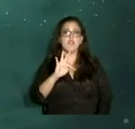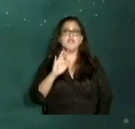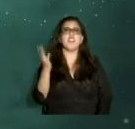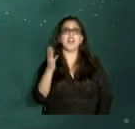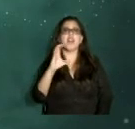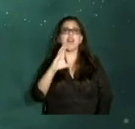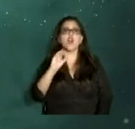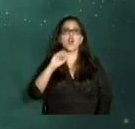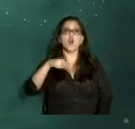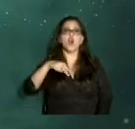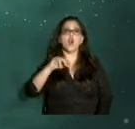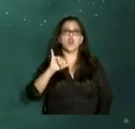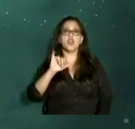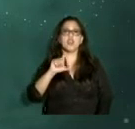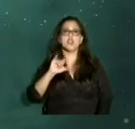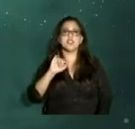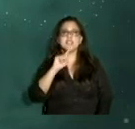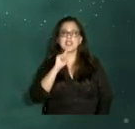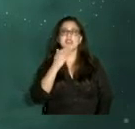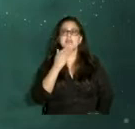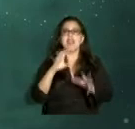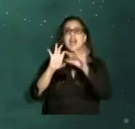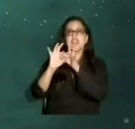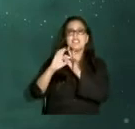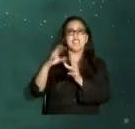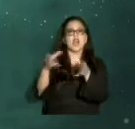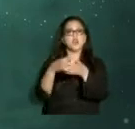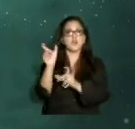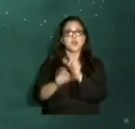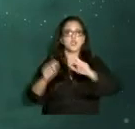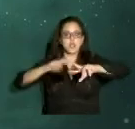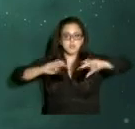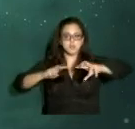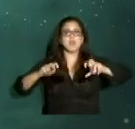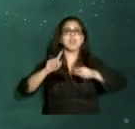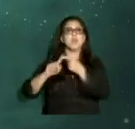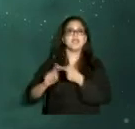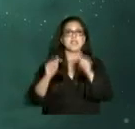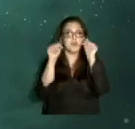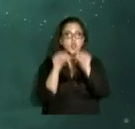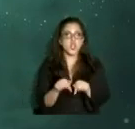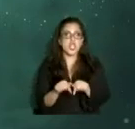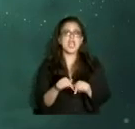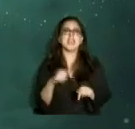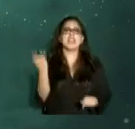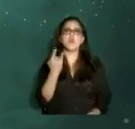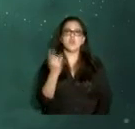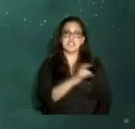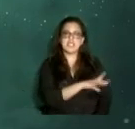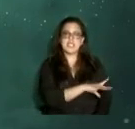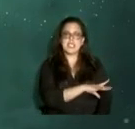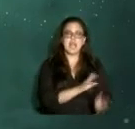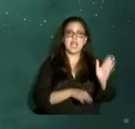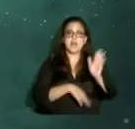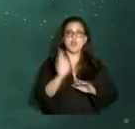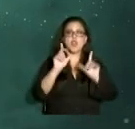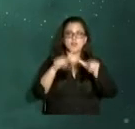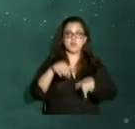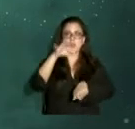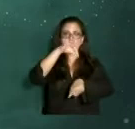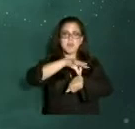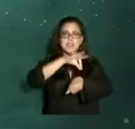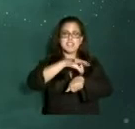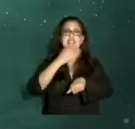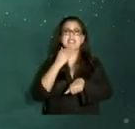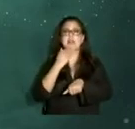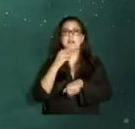al tremendo grupo de investigadores que participó en esta iniciativa, investigadores de la Universidad de Chile, la mayoría de la Facultad de Medicina, pero